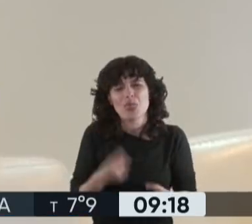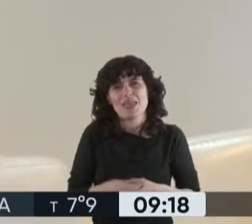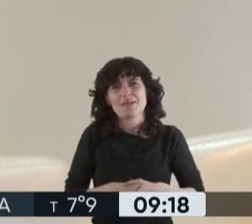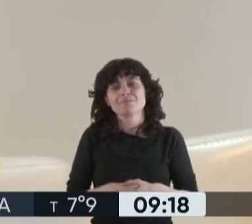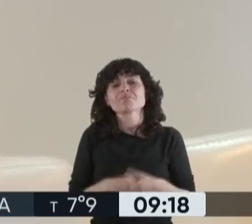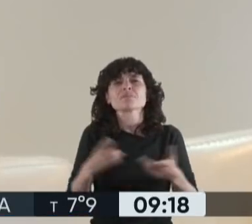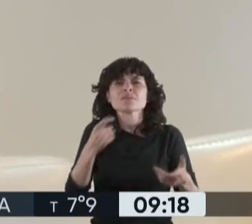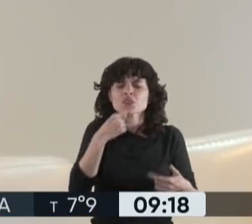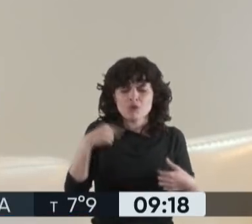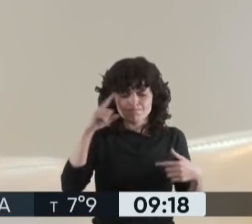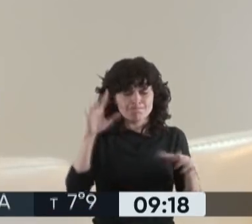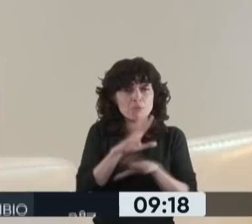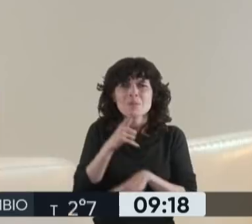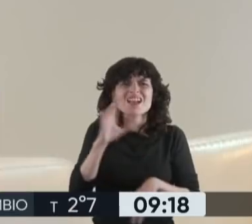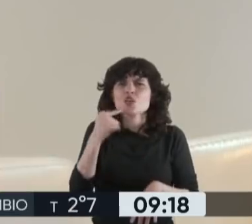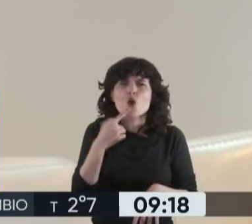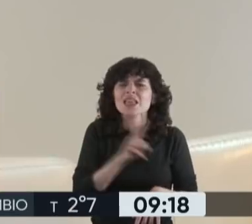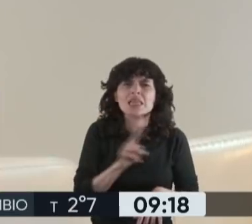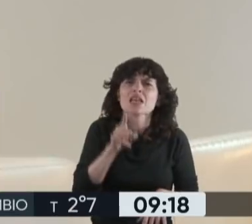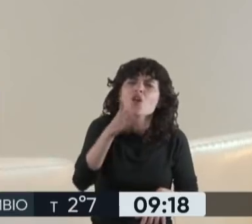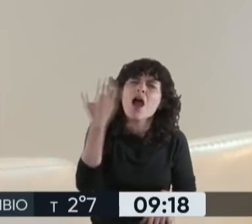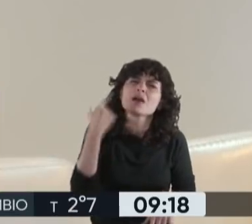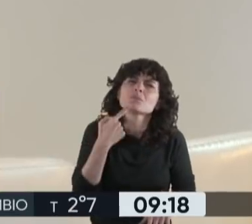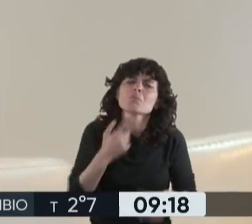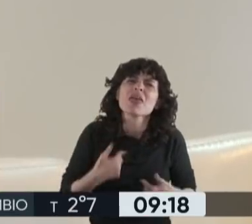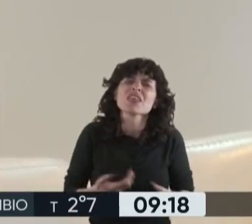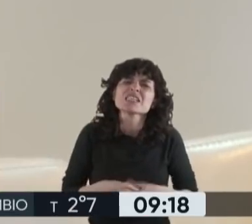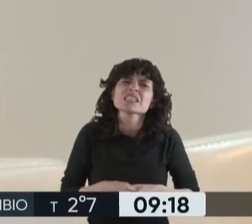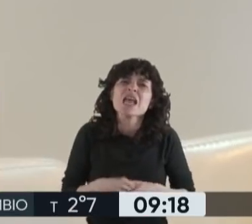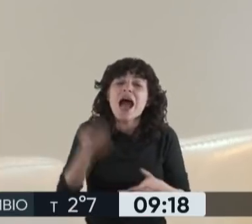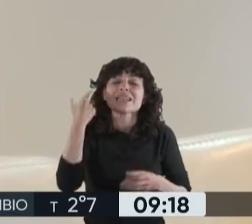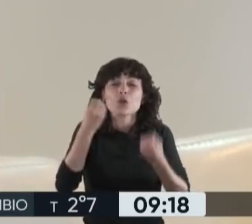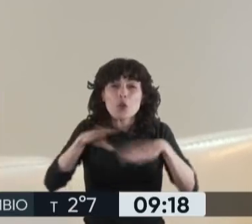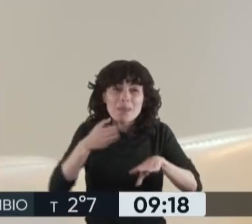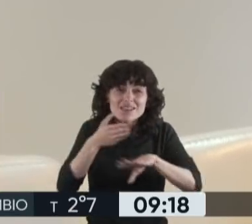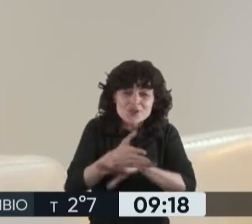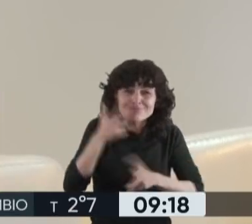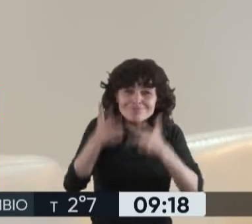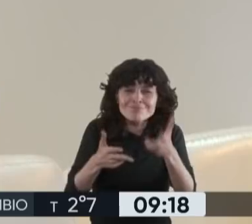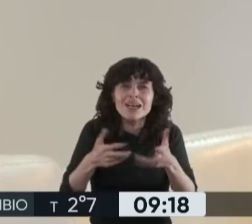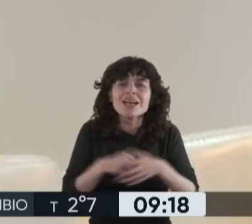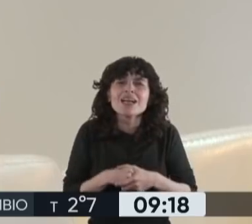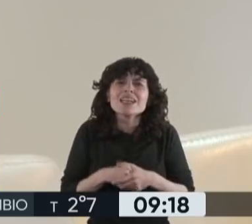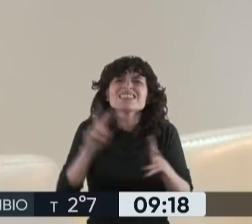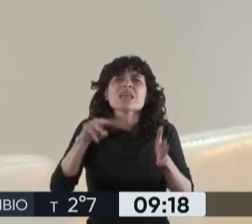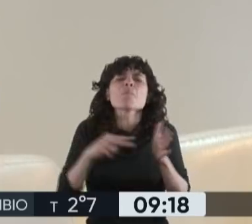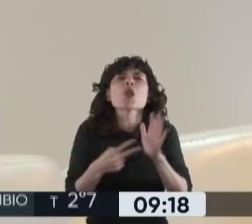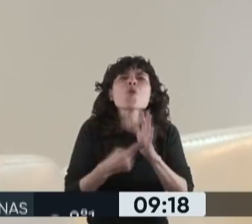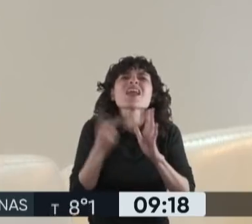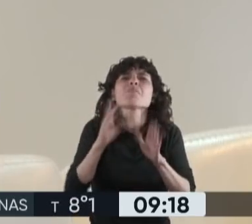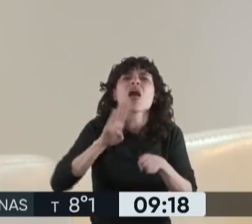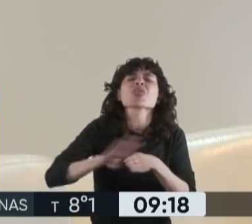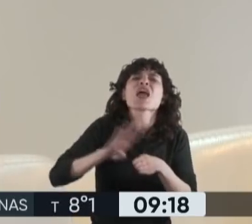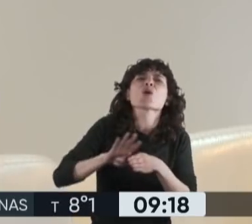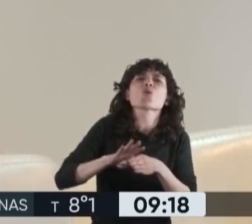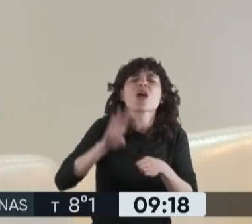va? Si no entendí mal, usted dijo en la introducción que el problema de la deuda no es